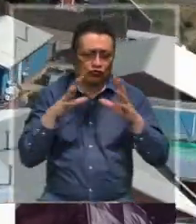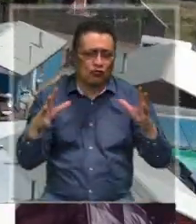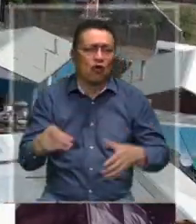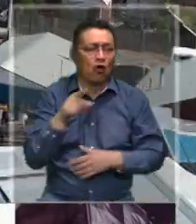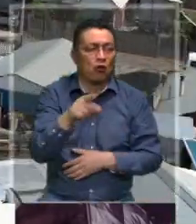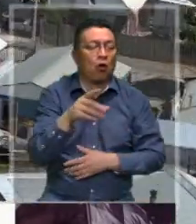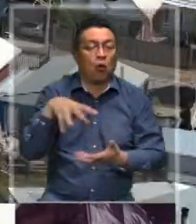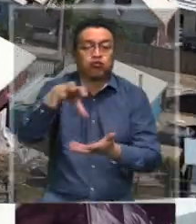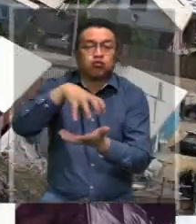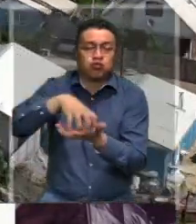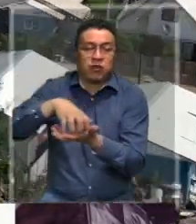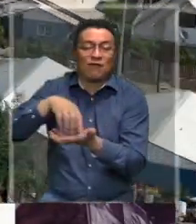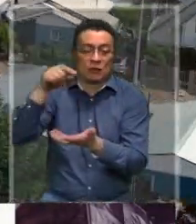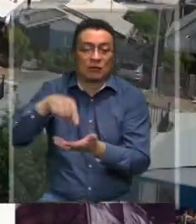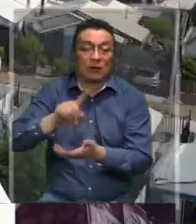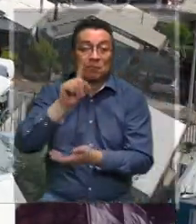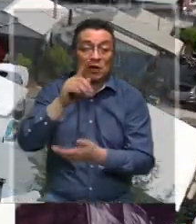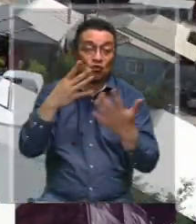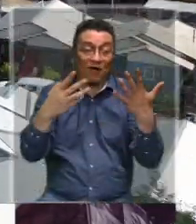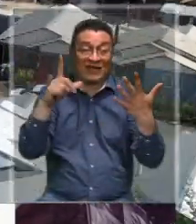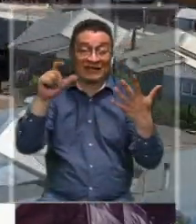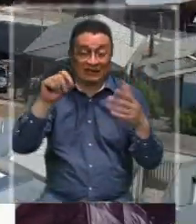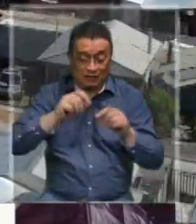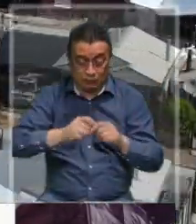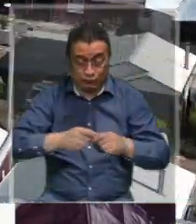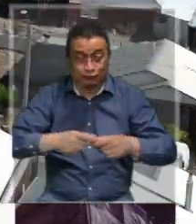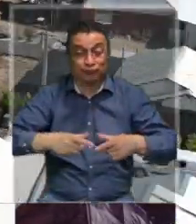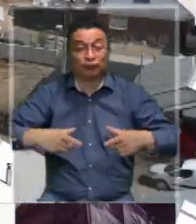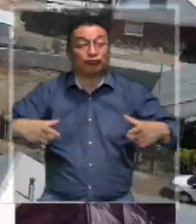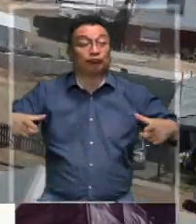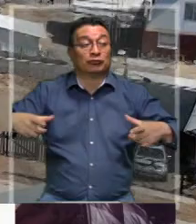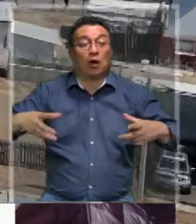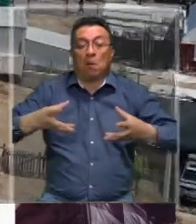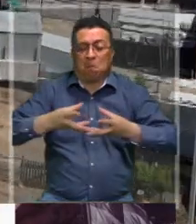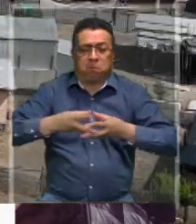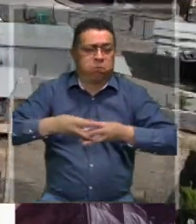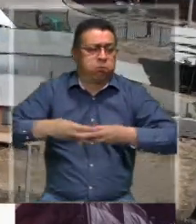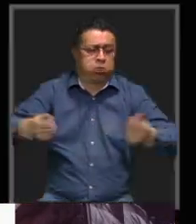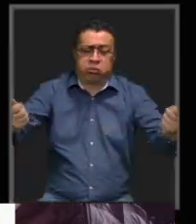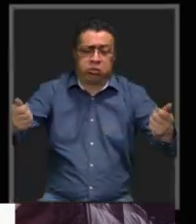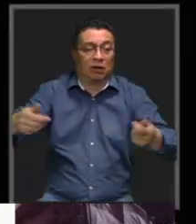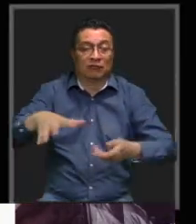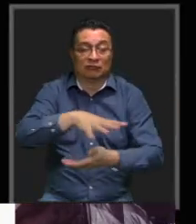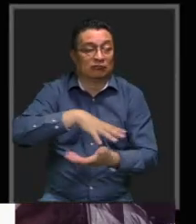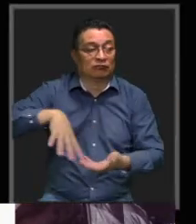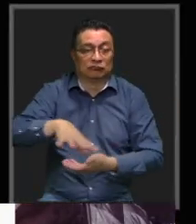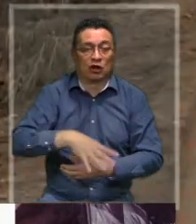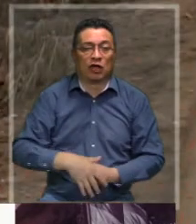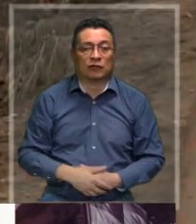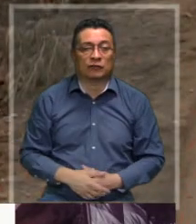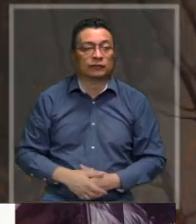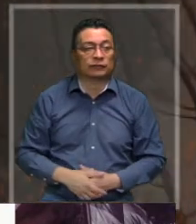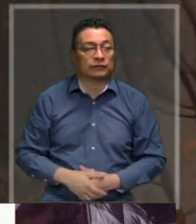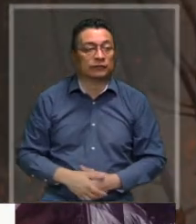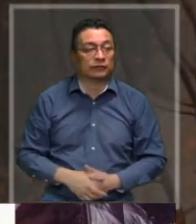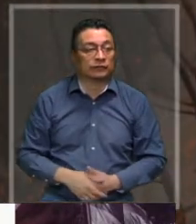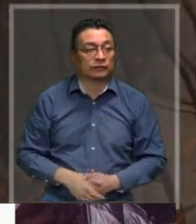este pueblo al que llegó en la década de los 70 se transformó en polvo y escombros calcinados.